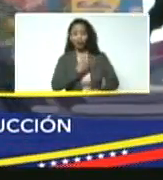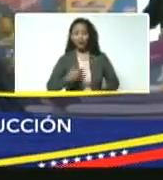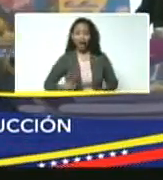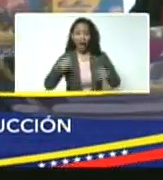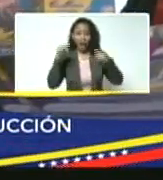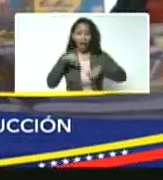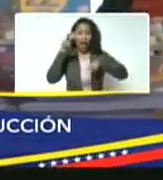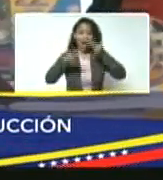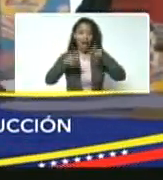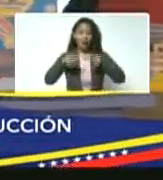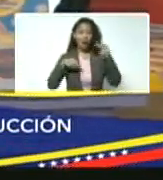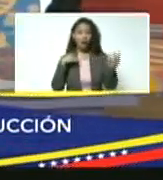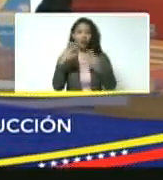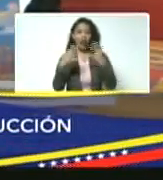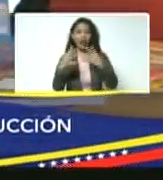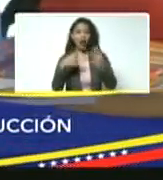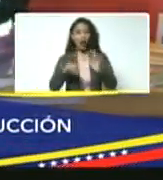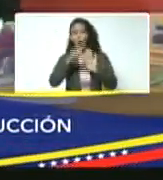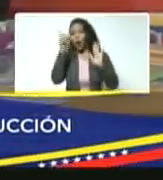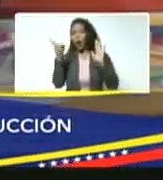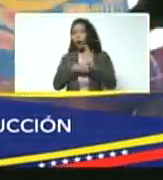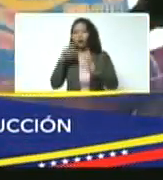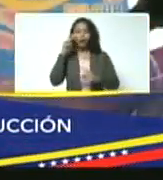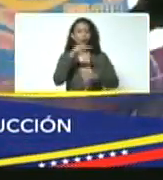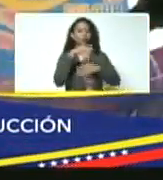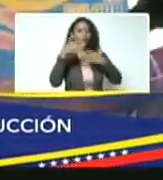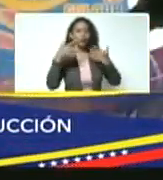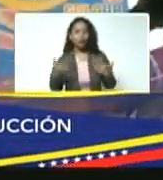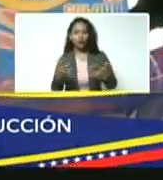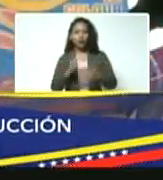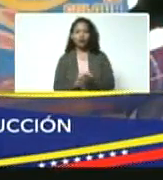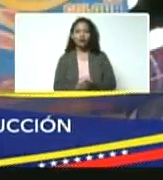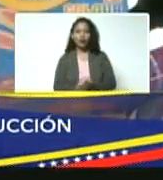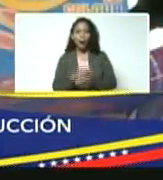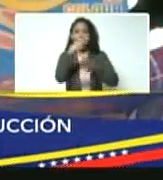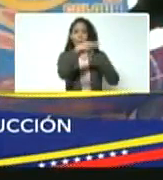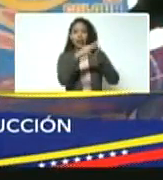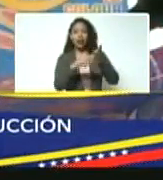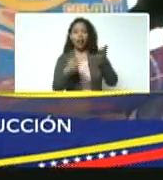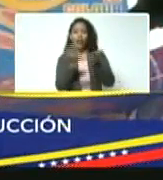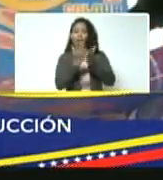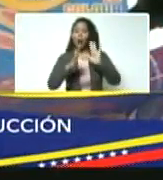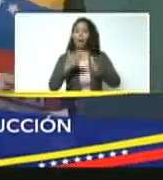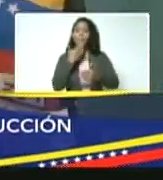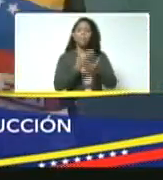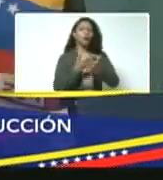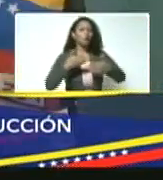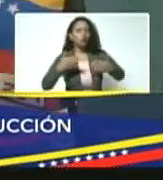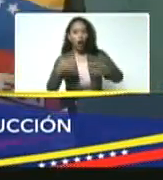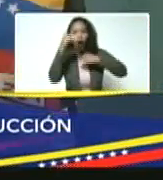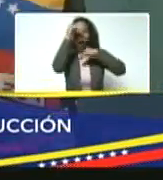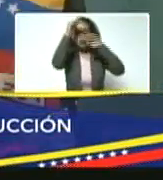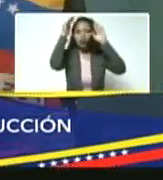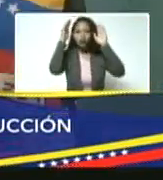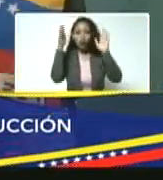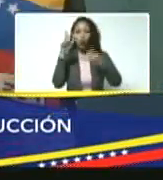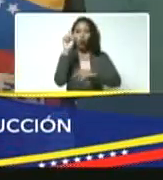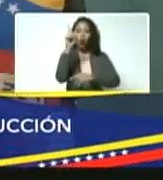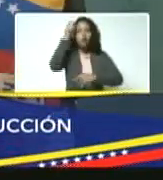va a complementar todo lo que tiene que ver pues con útiles escolares nos permite atender